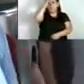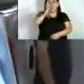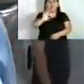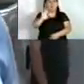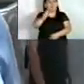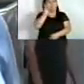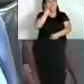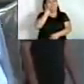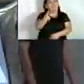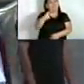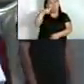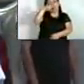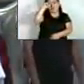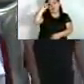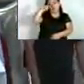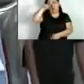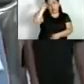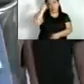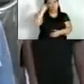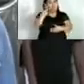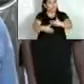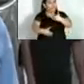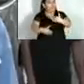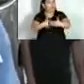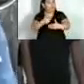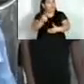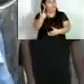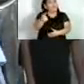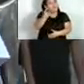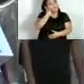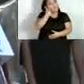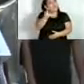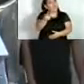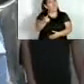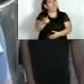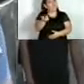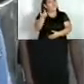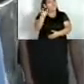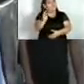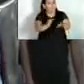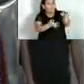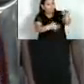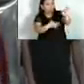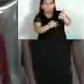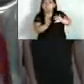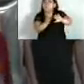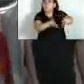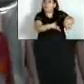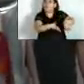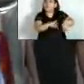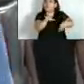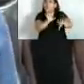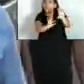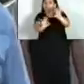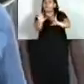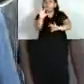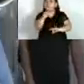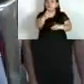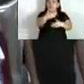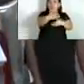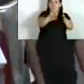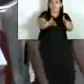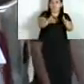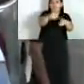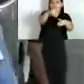visto irregularidades en el proceso. Hemos visto, incluso se han perdido unas papeletas en algunas